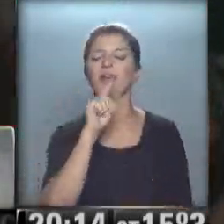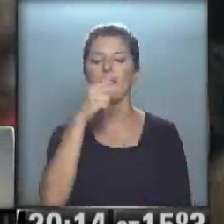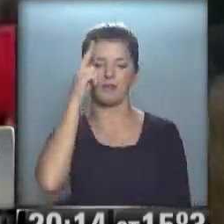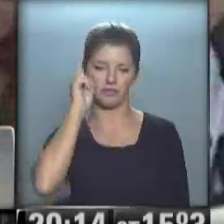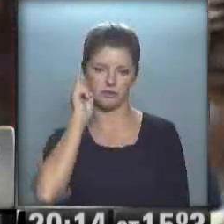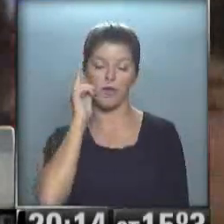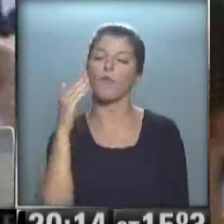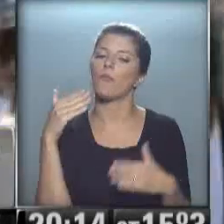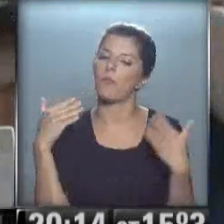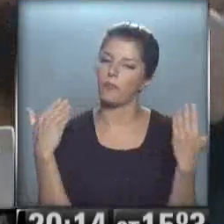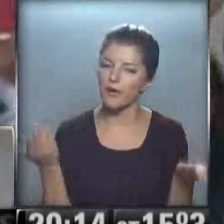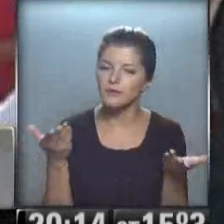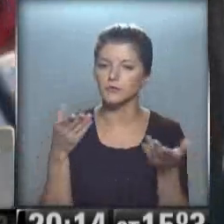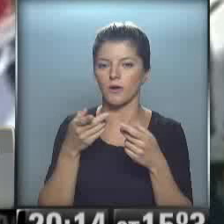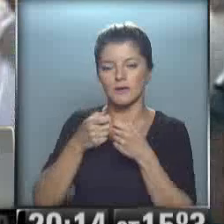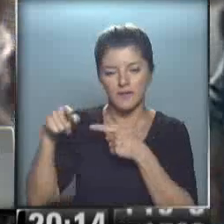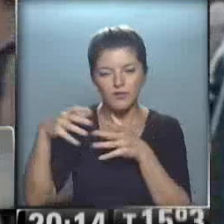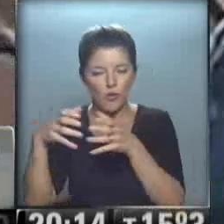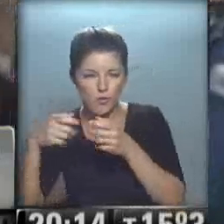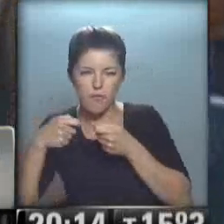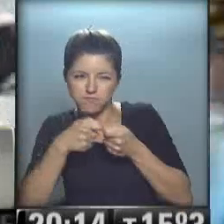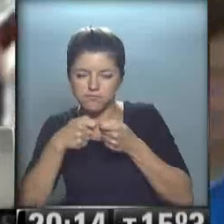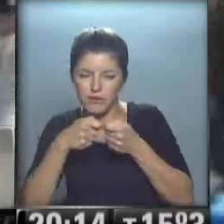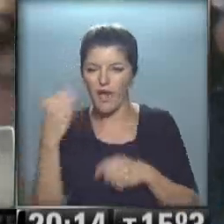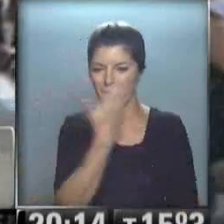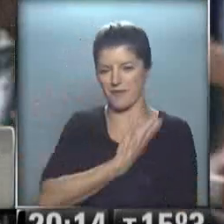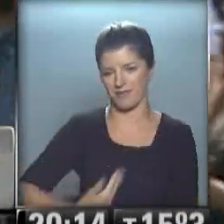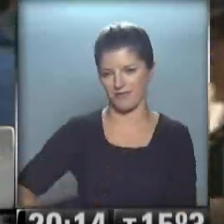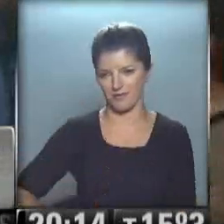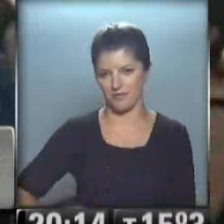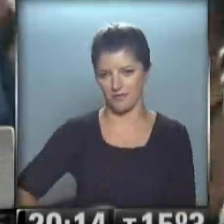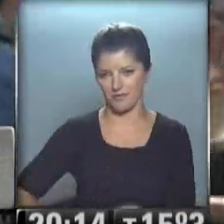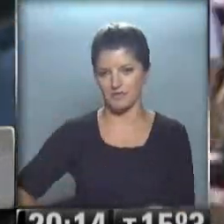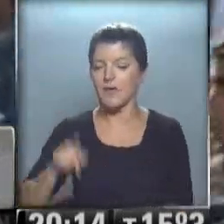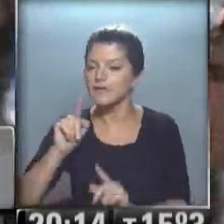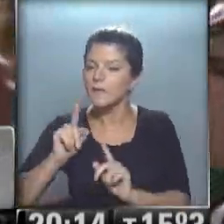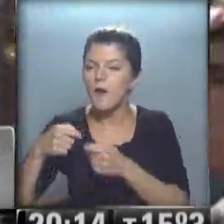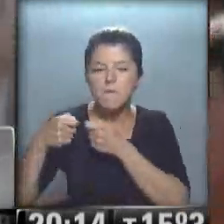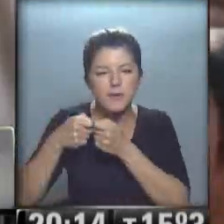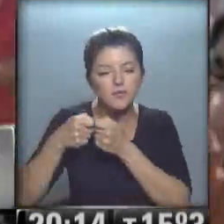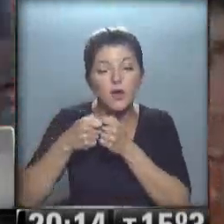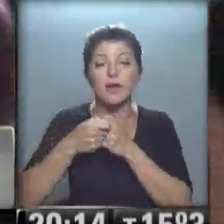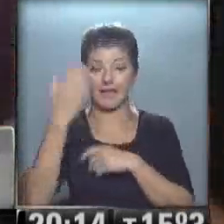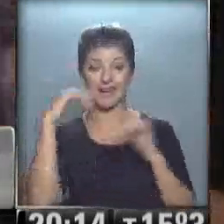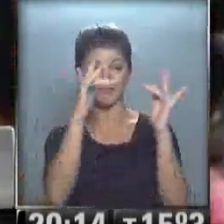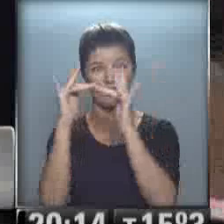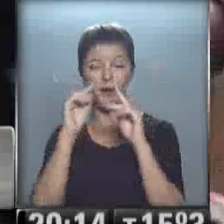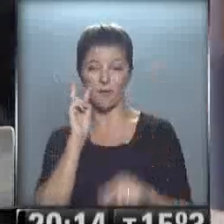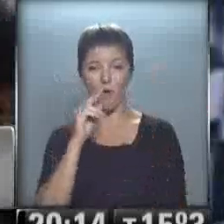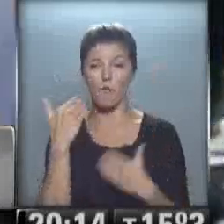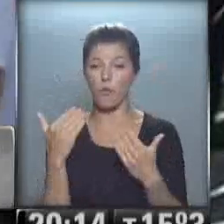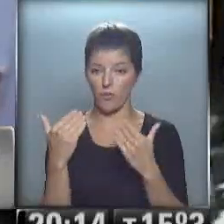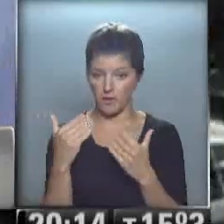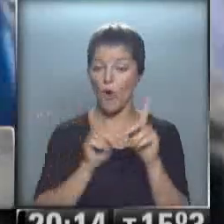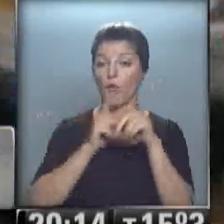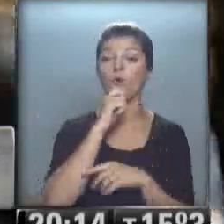Por eso las presiones justamente sobre la presidenta Michelle Bachelet, presiones reflejadas en la página del Wall Street Journal de